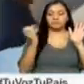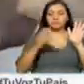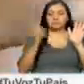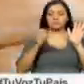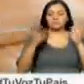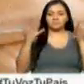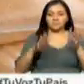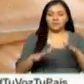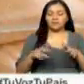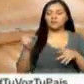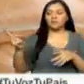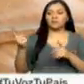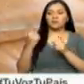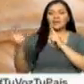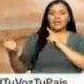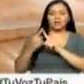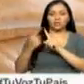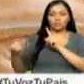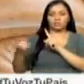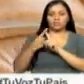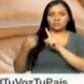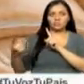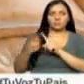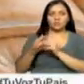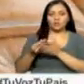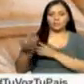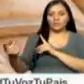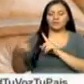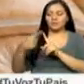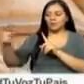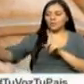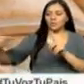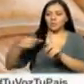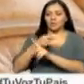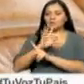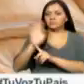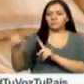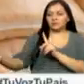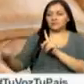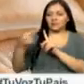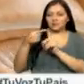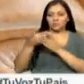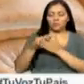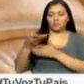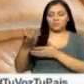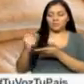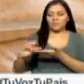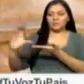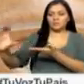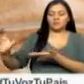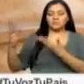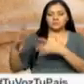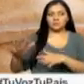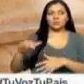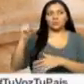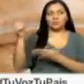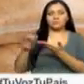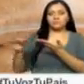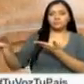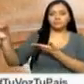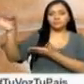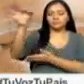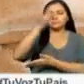sin el intermediario, como se dice, también estamos ayudando a lo que es gente de afuera, de otras parroquias, de